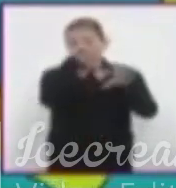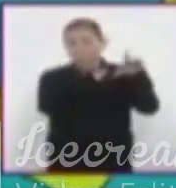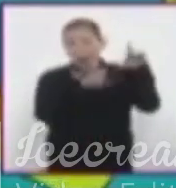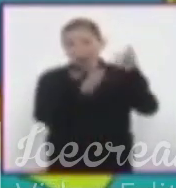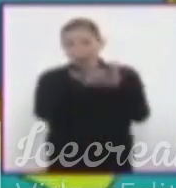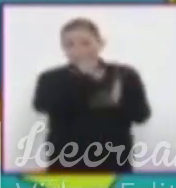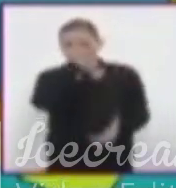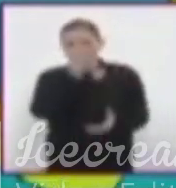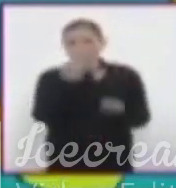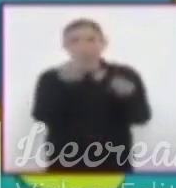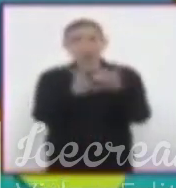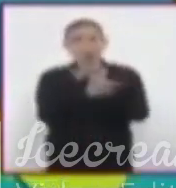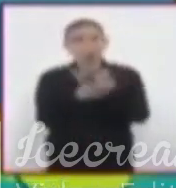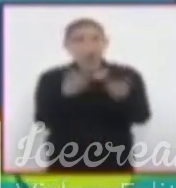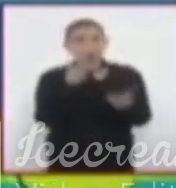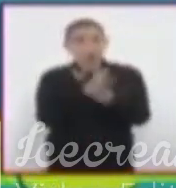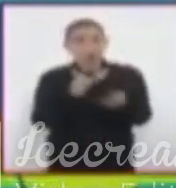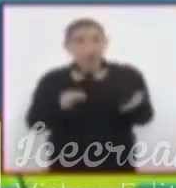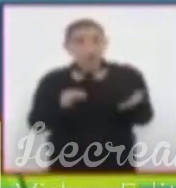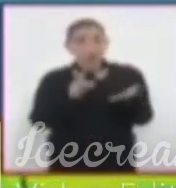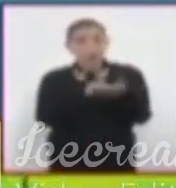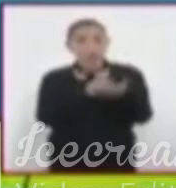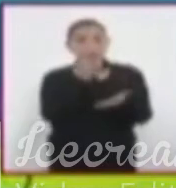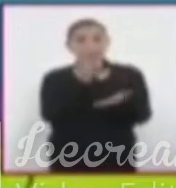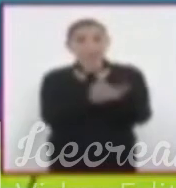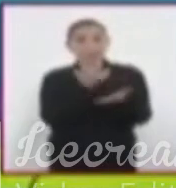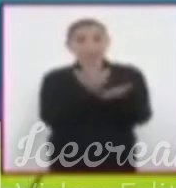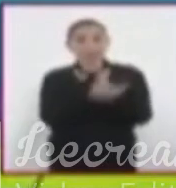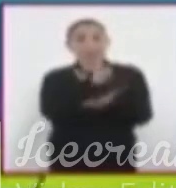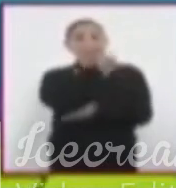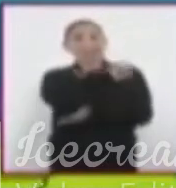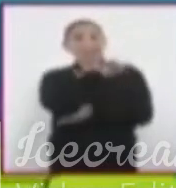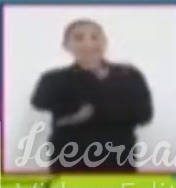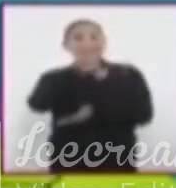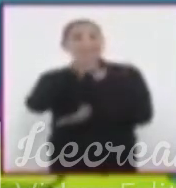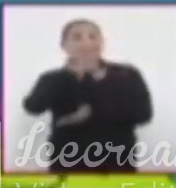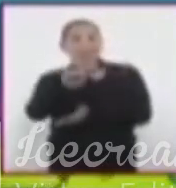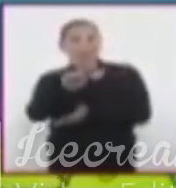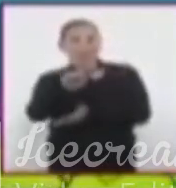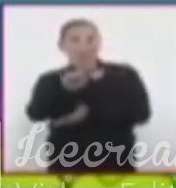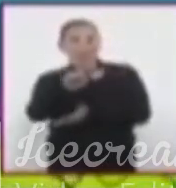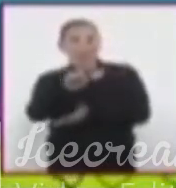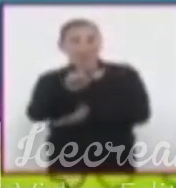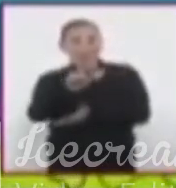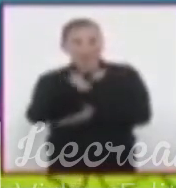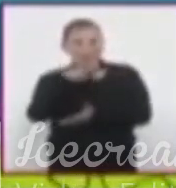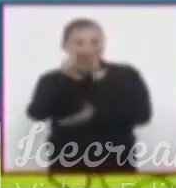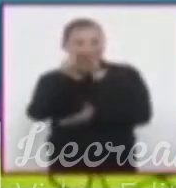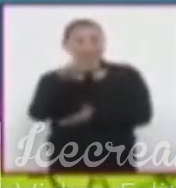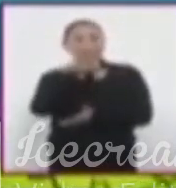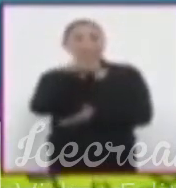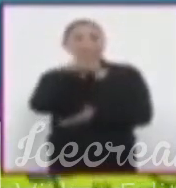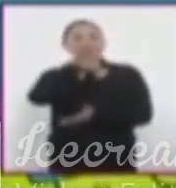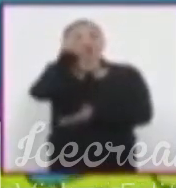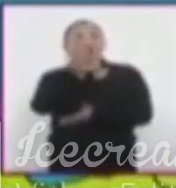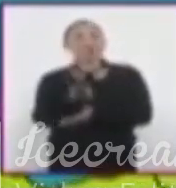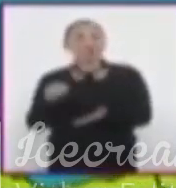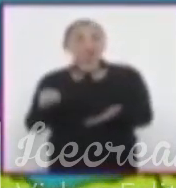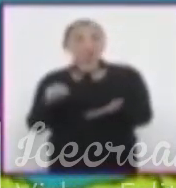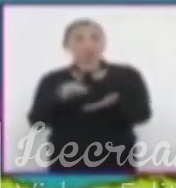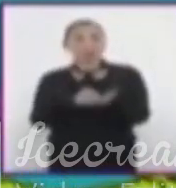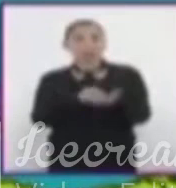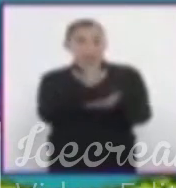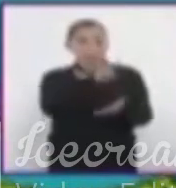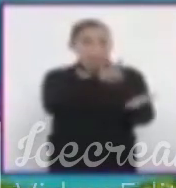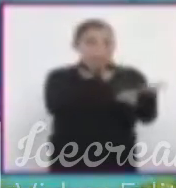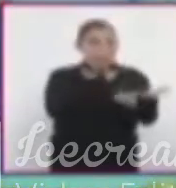mexicano, a muchos productos se les agrega el impuesto del valor agregado, que por lo general es de 16% sobre el valor